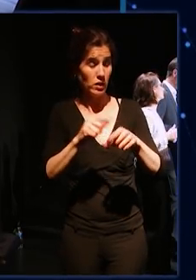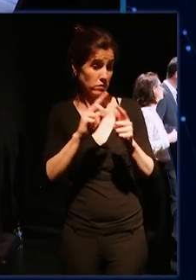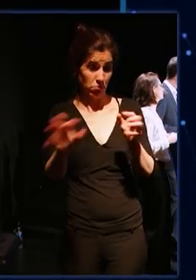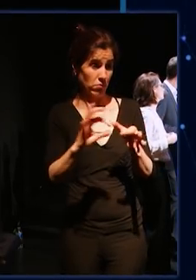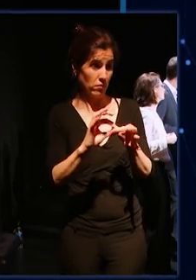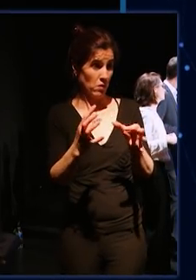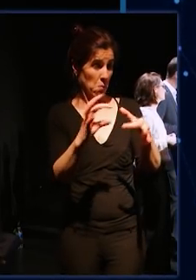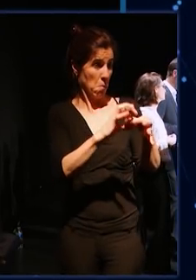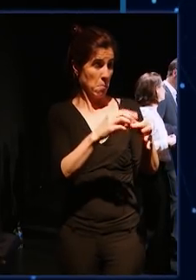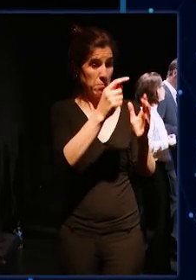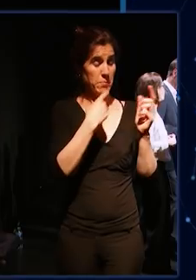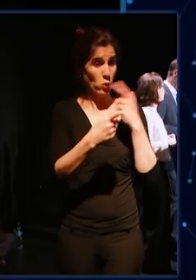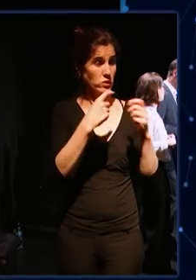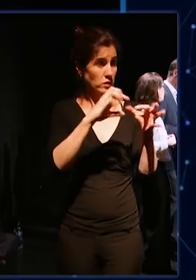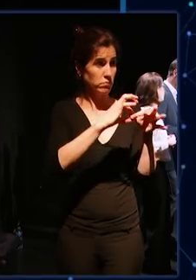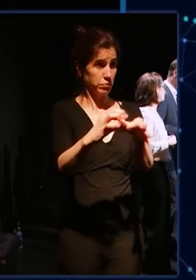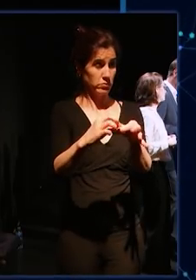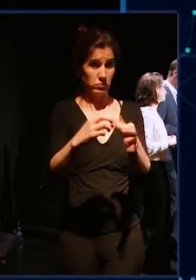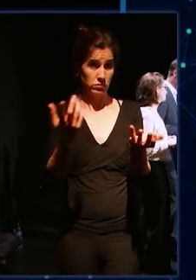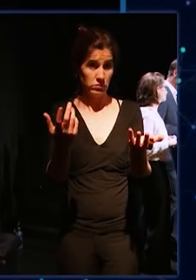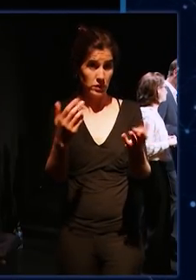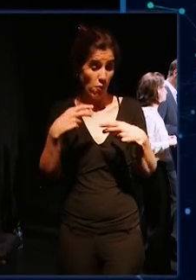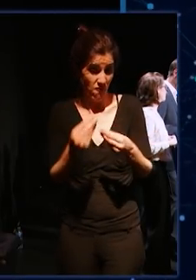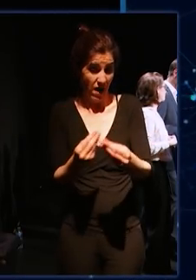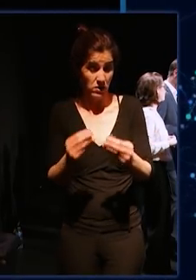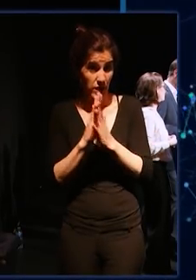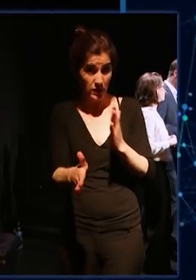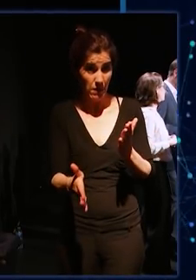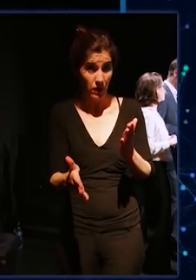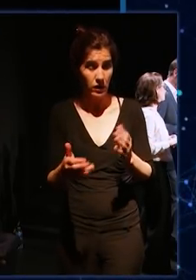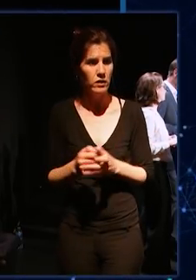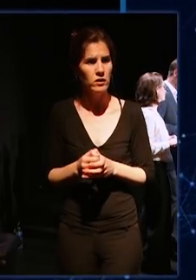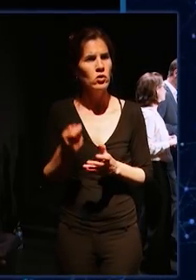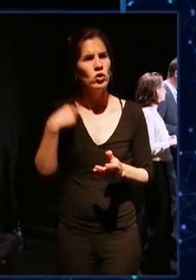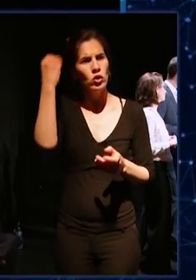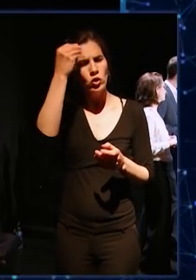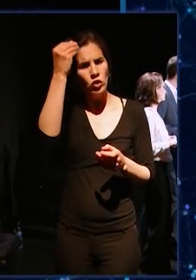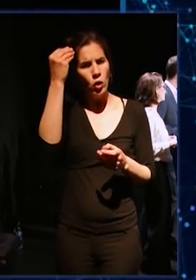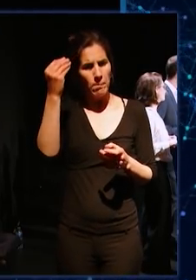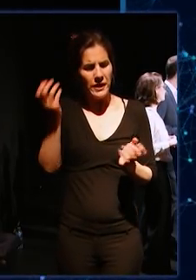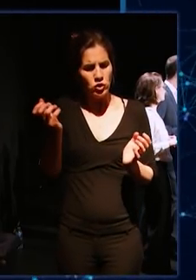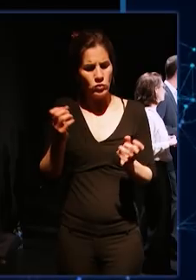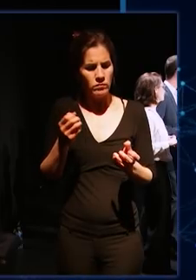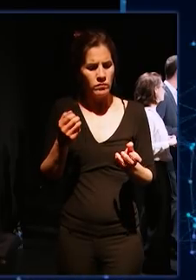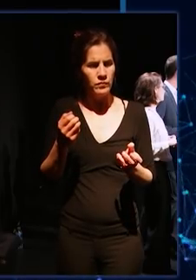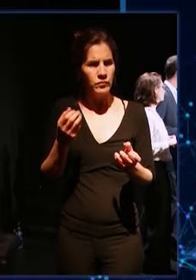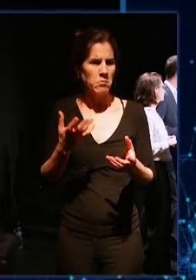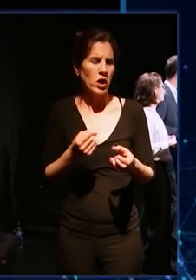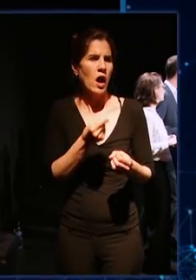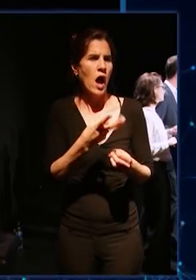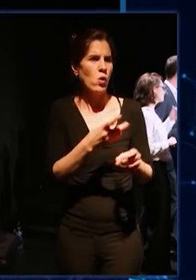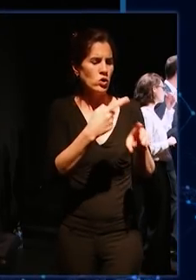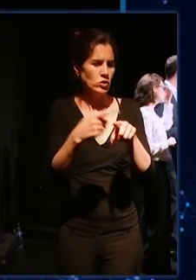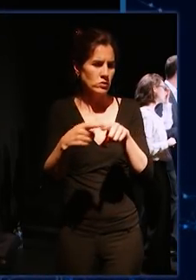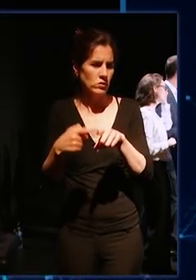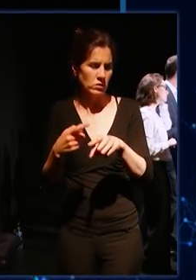lo que creo es que, y lo que piensa Ciudadanos, es que en lo que hay que promover, porque hay elementos favorables para